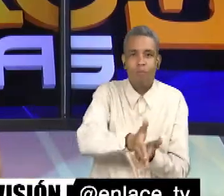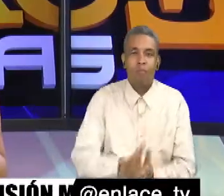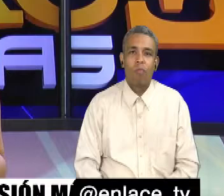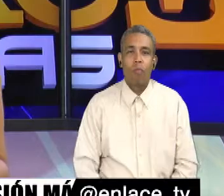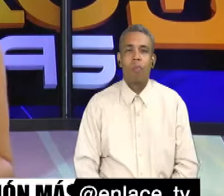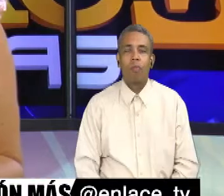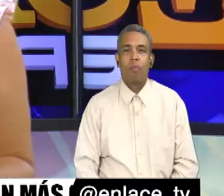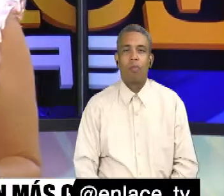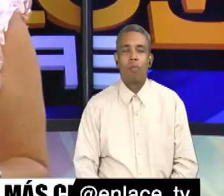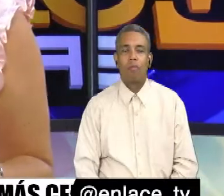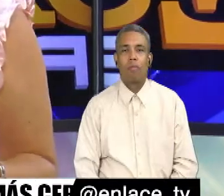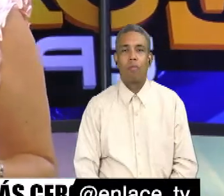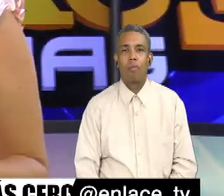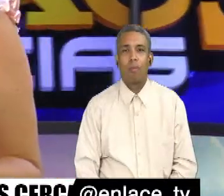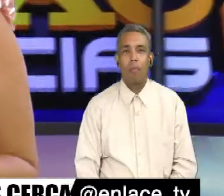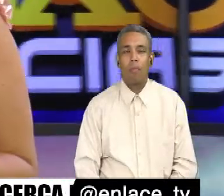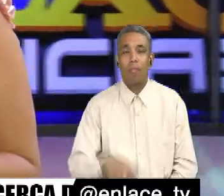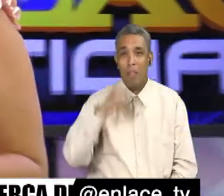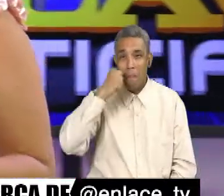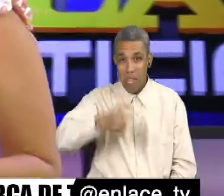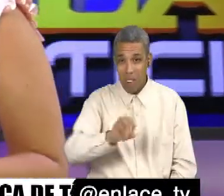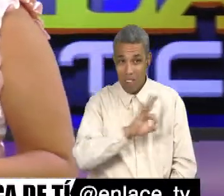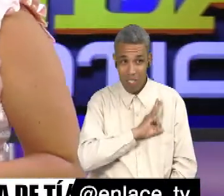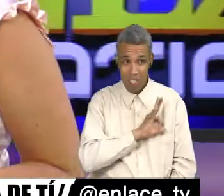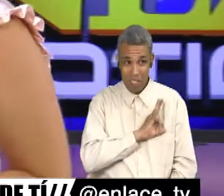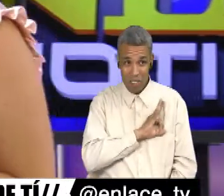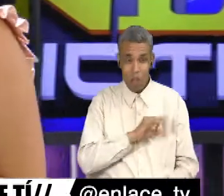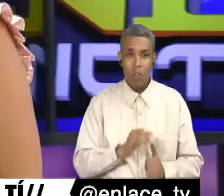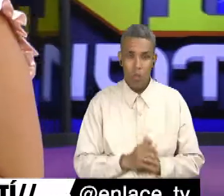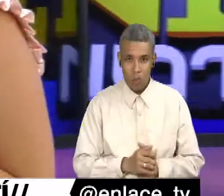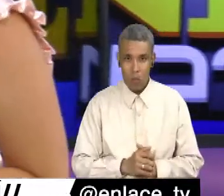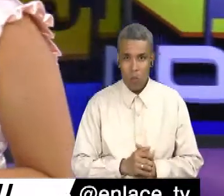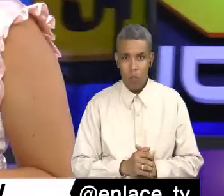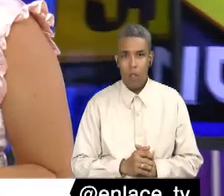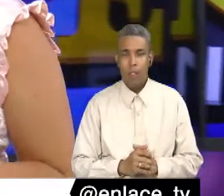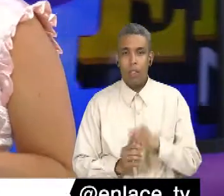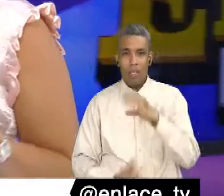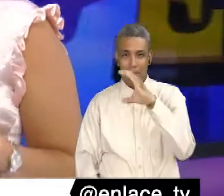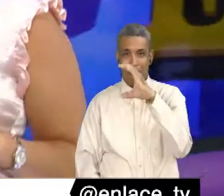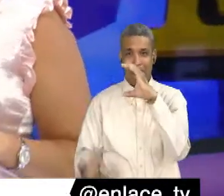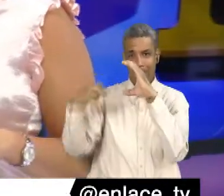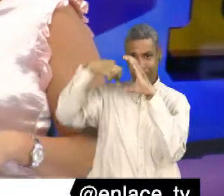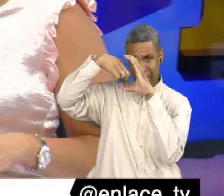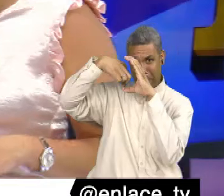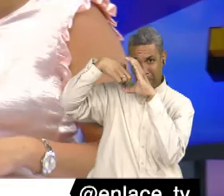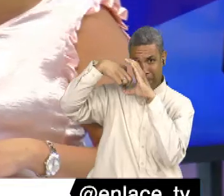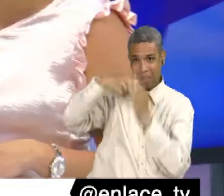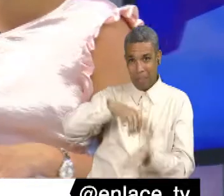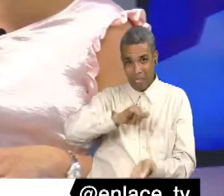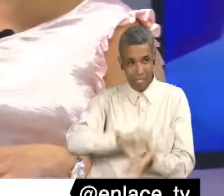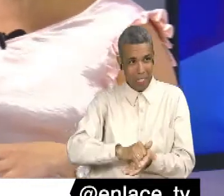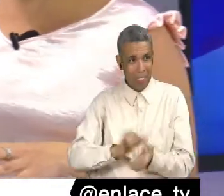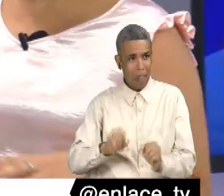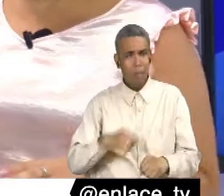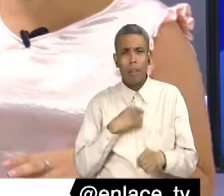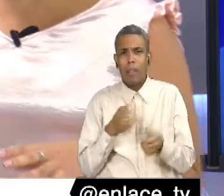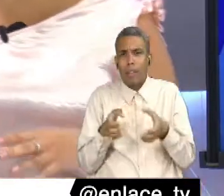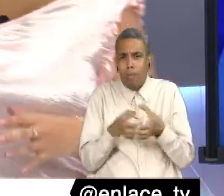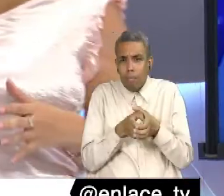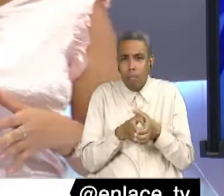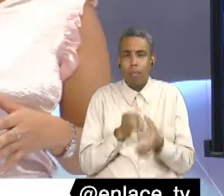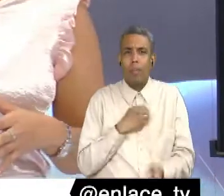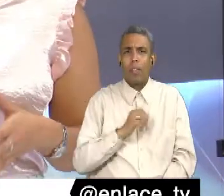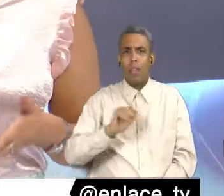Y este sábado 13 de mayo en el auditorio del Centro Popular Comercial se elegirá la Mesa Municipal LGTBI,